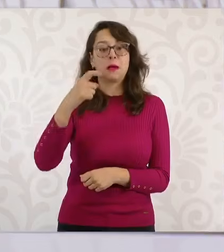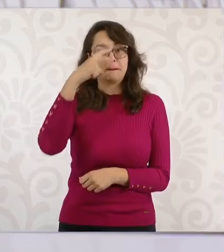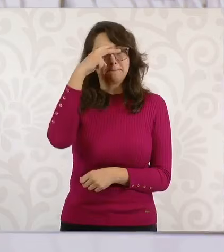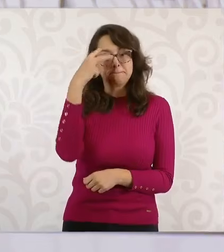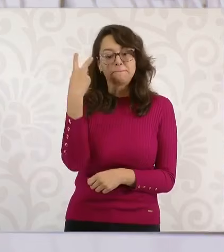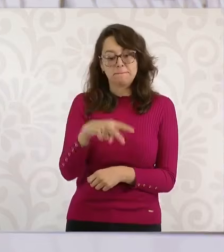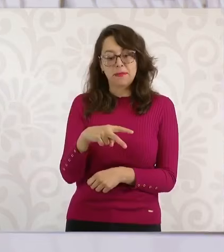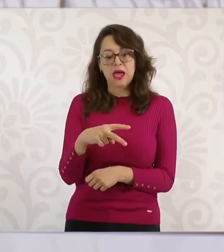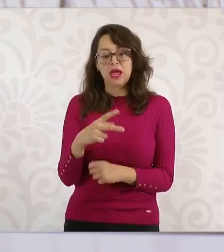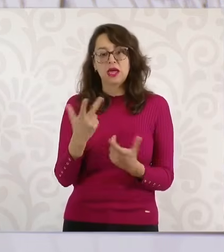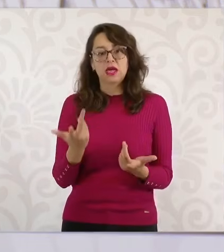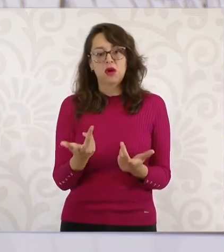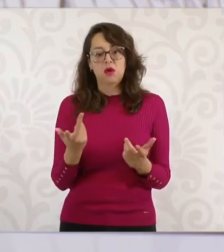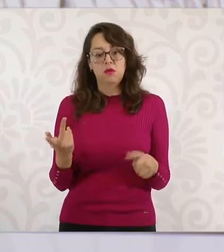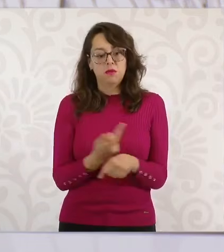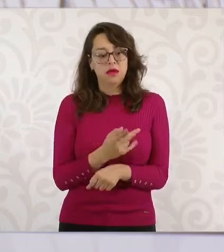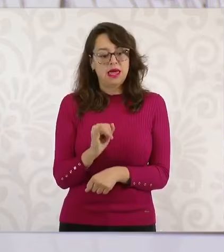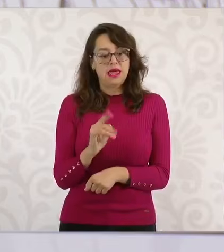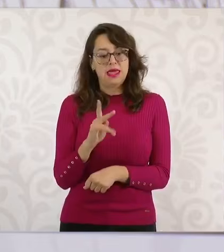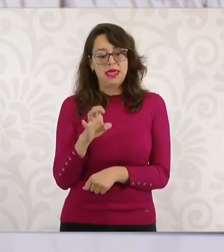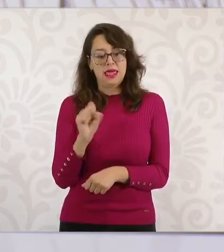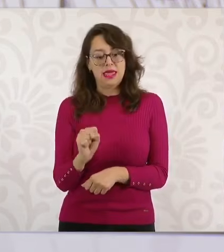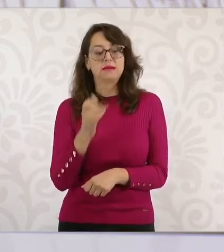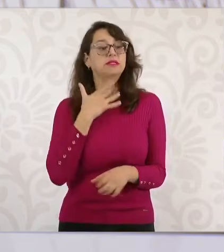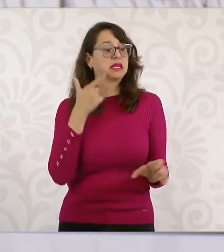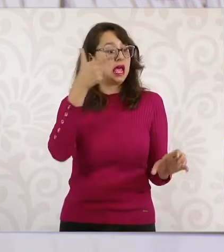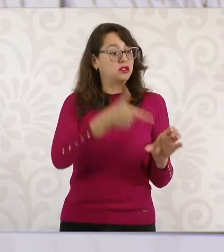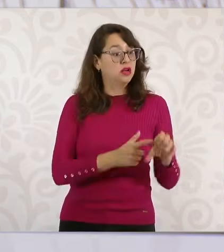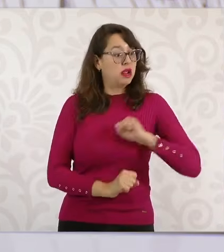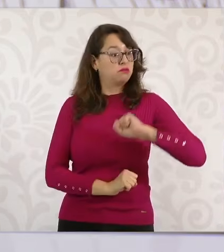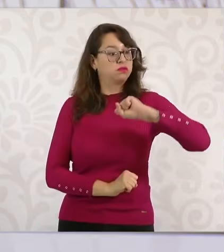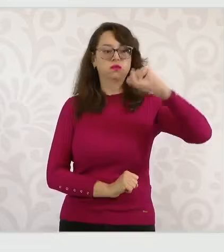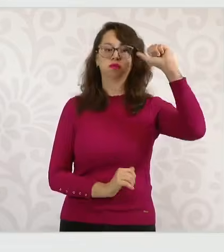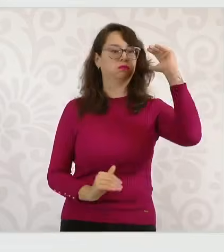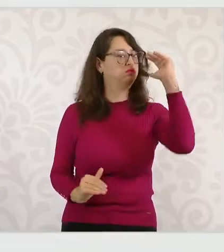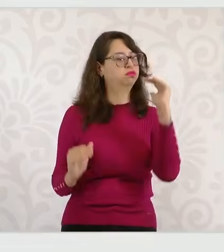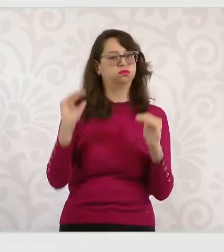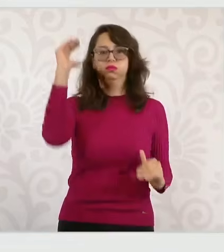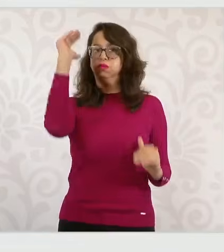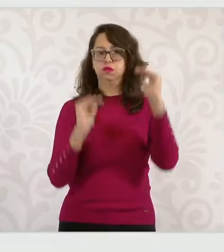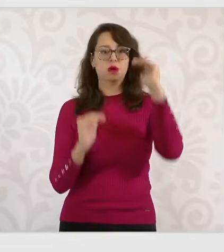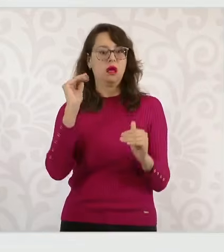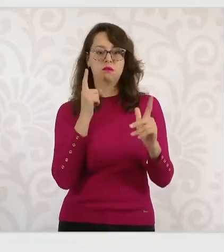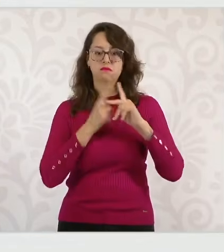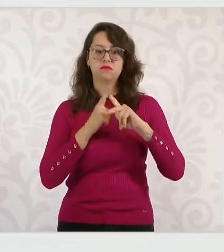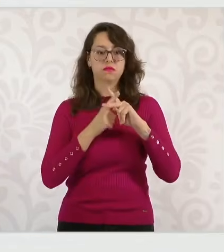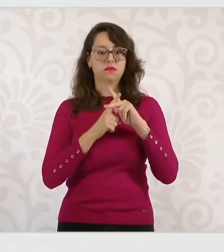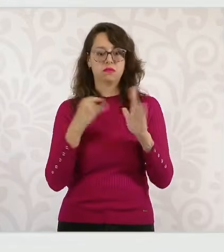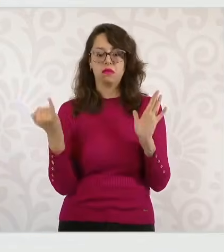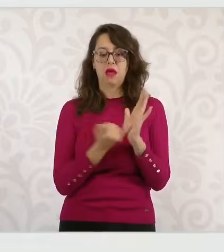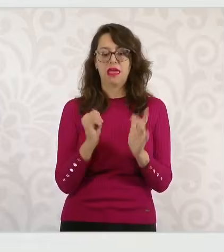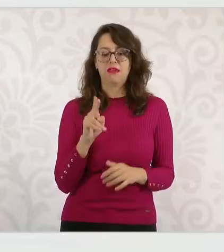esquema en donde baja el IEPS para que no suba el precio de la gasolina y que no se afecte la